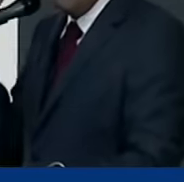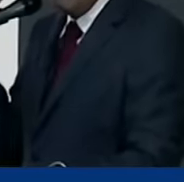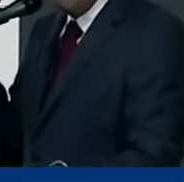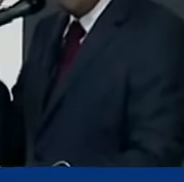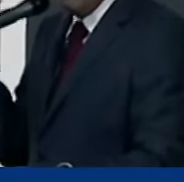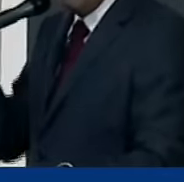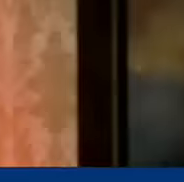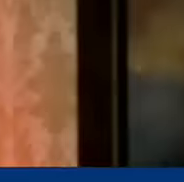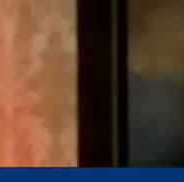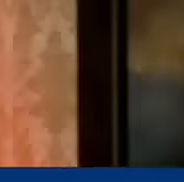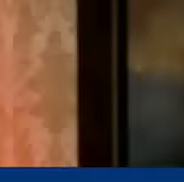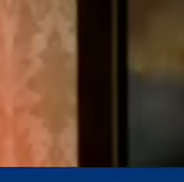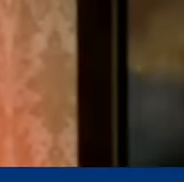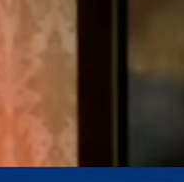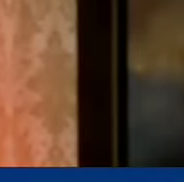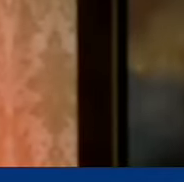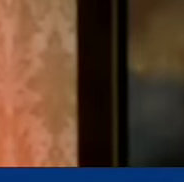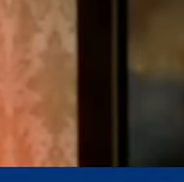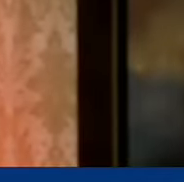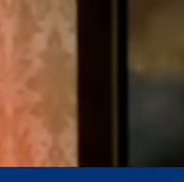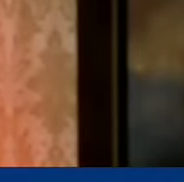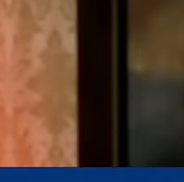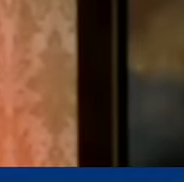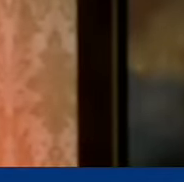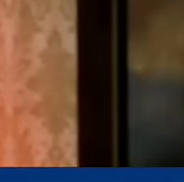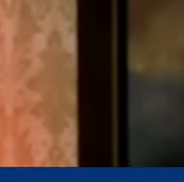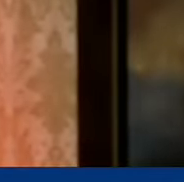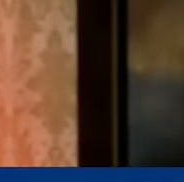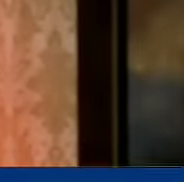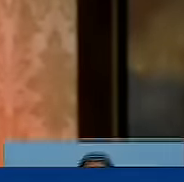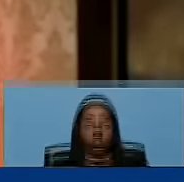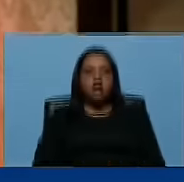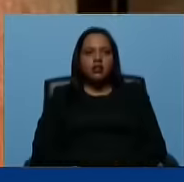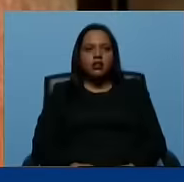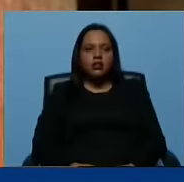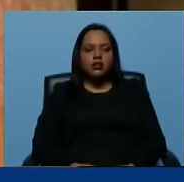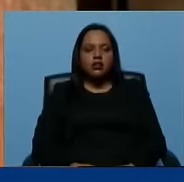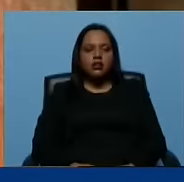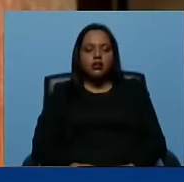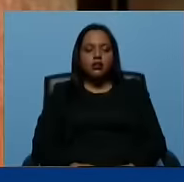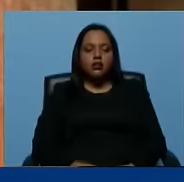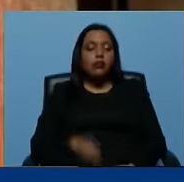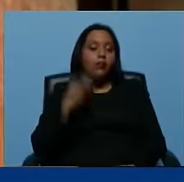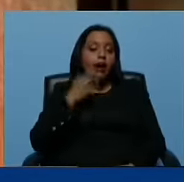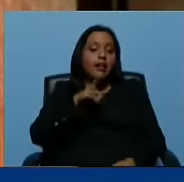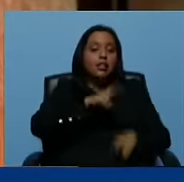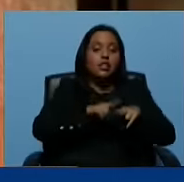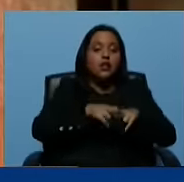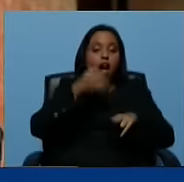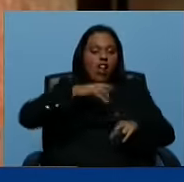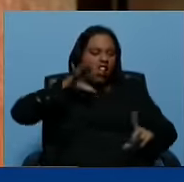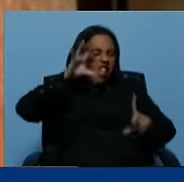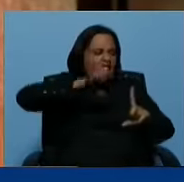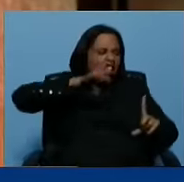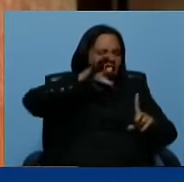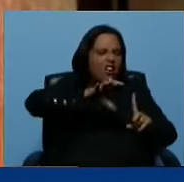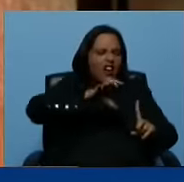aislamiento, el bullying. El niño que es bulleado en la escuela realmente expresa